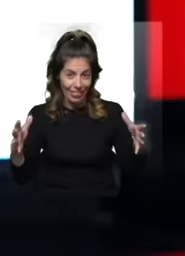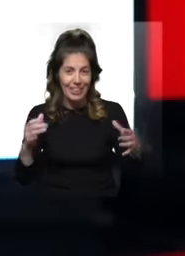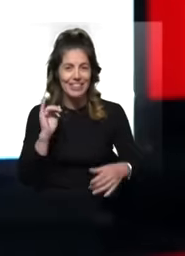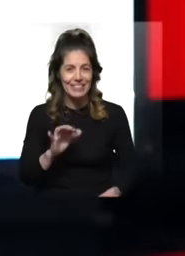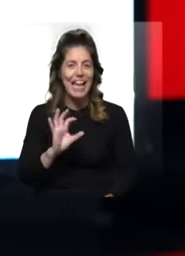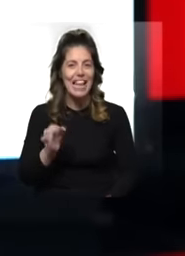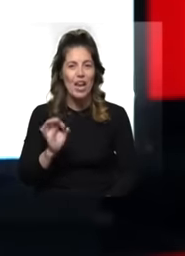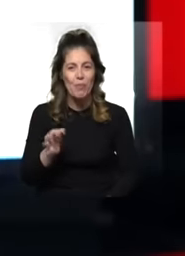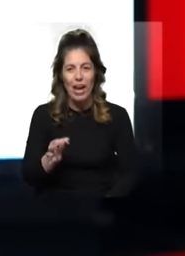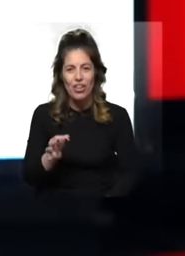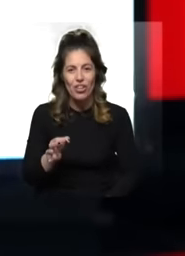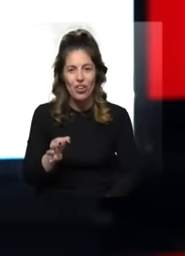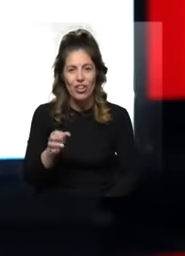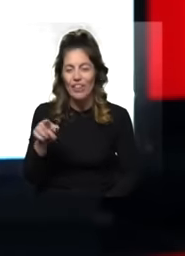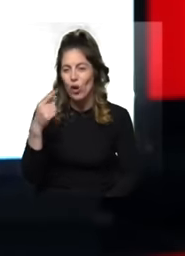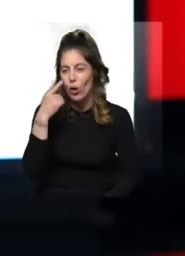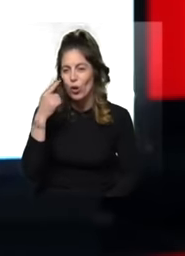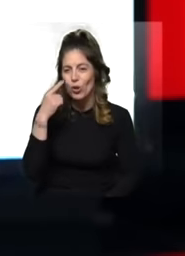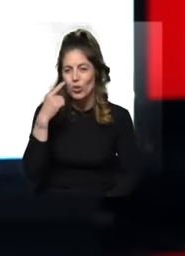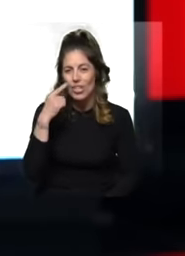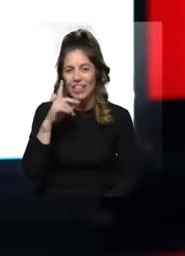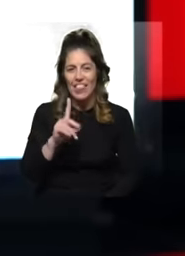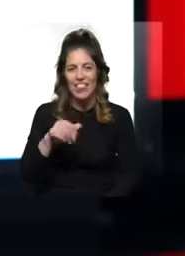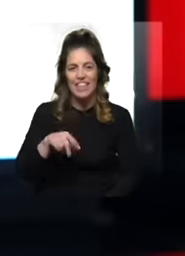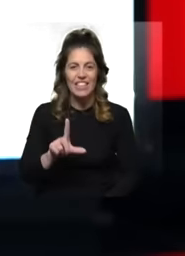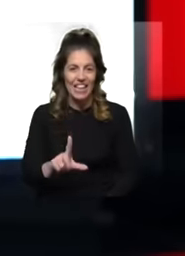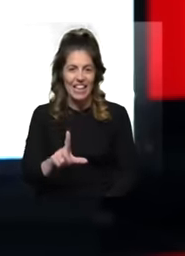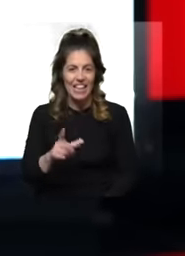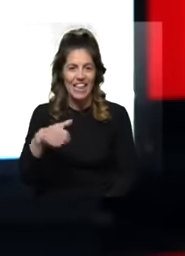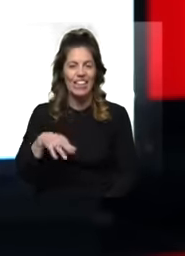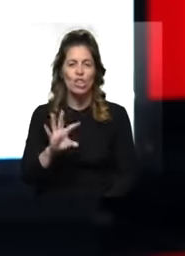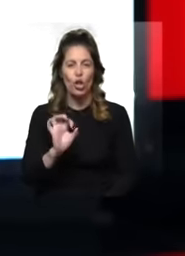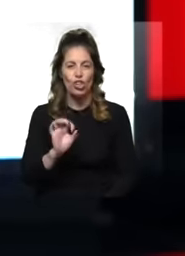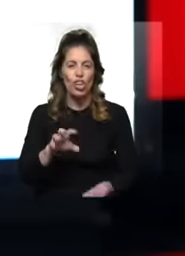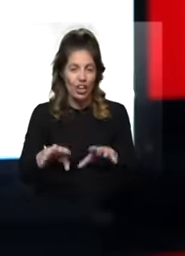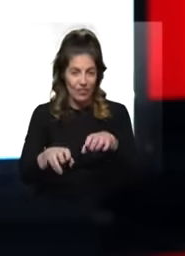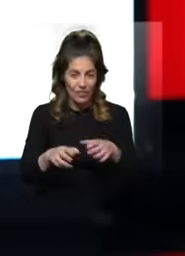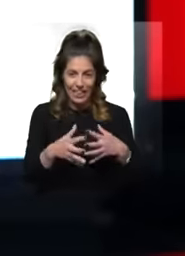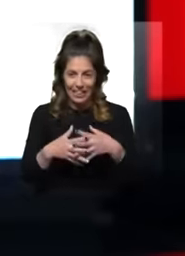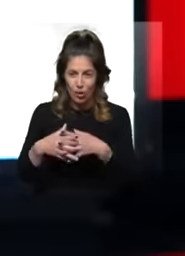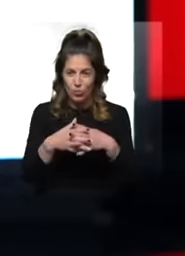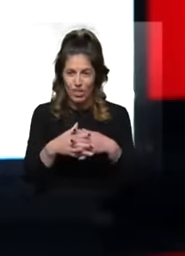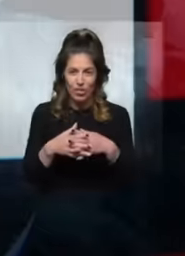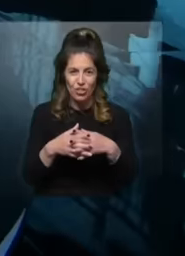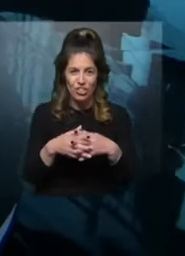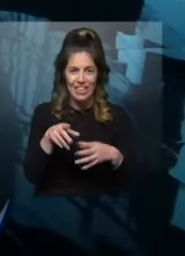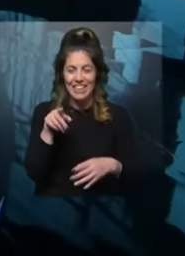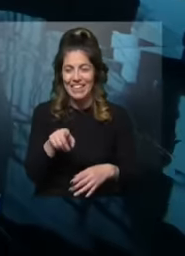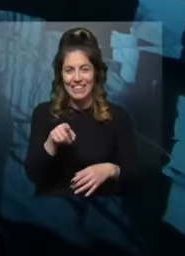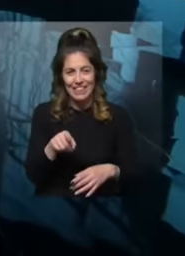hermano del que vos conocés, de Daniel, Antonio, que vive hace muchos años en Estados Unidos, fue el